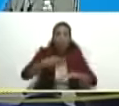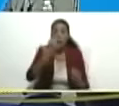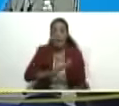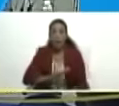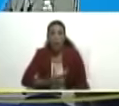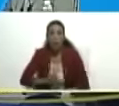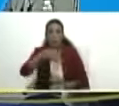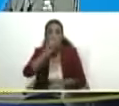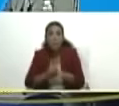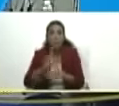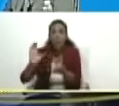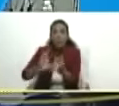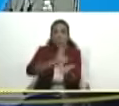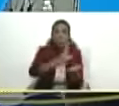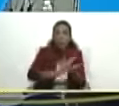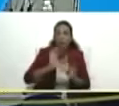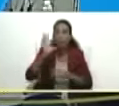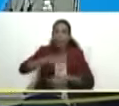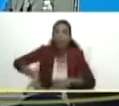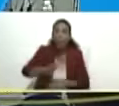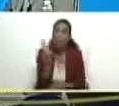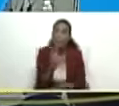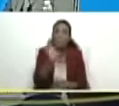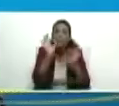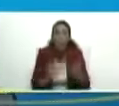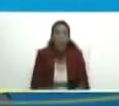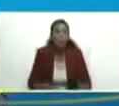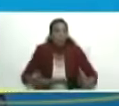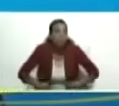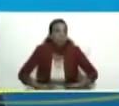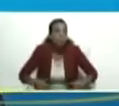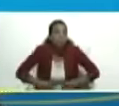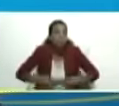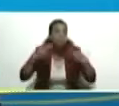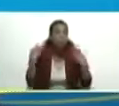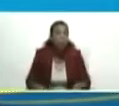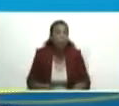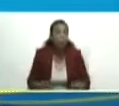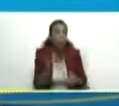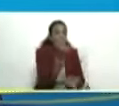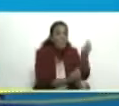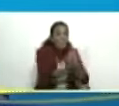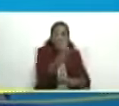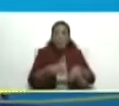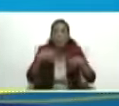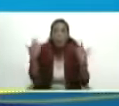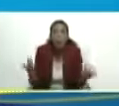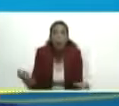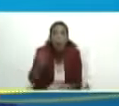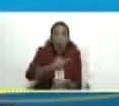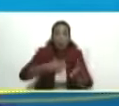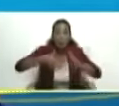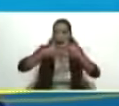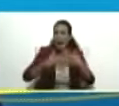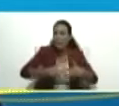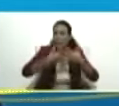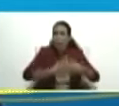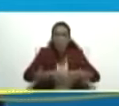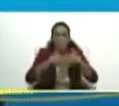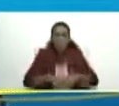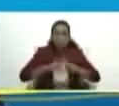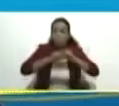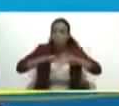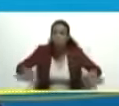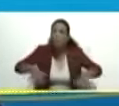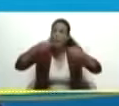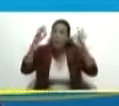alcaldes principales de capitales, y a parir recursos, a parir maquinaria y a desplegar